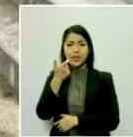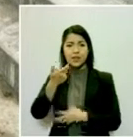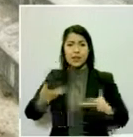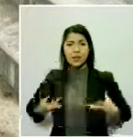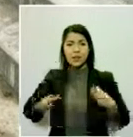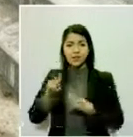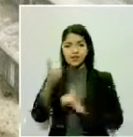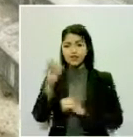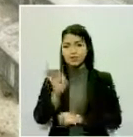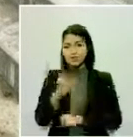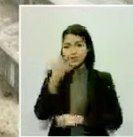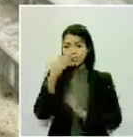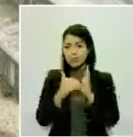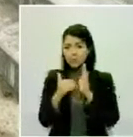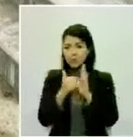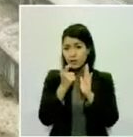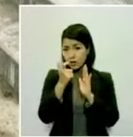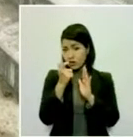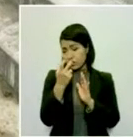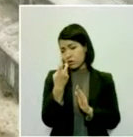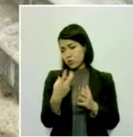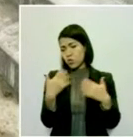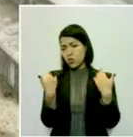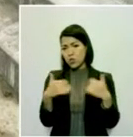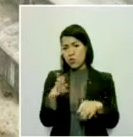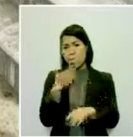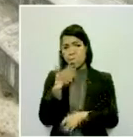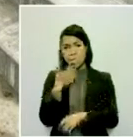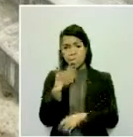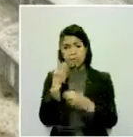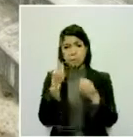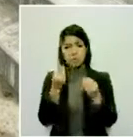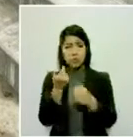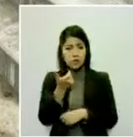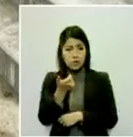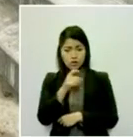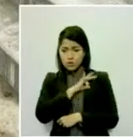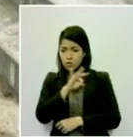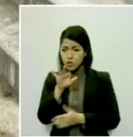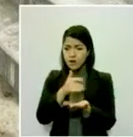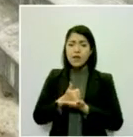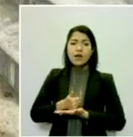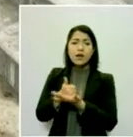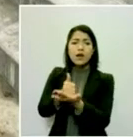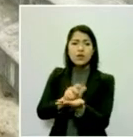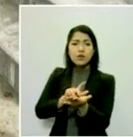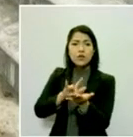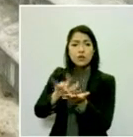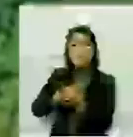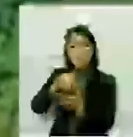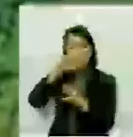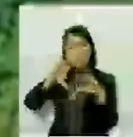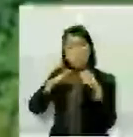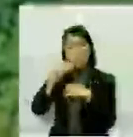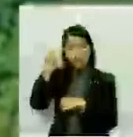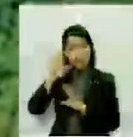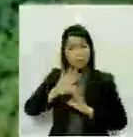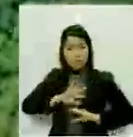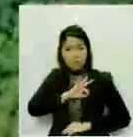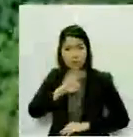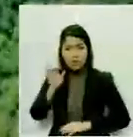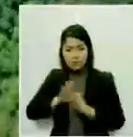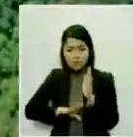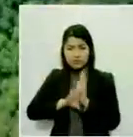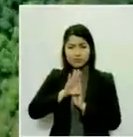2.5 millones. Es una cantidad importante también que viene a apoyar y a beneficiar a las comunidades indígenas. La que sigue, por